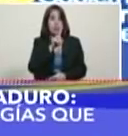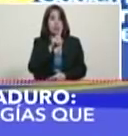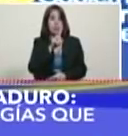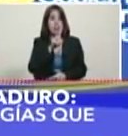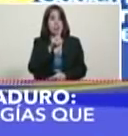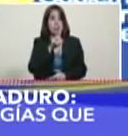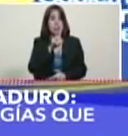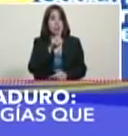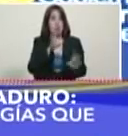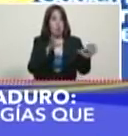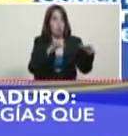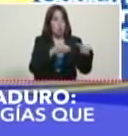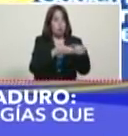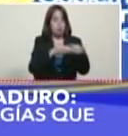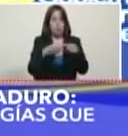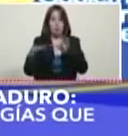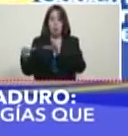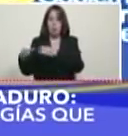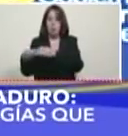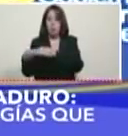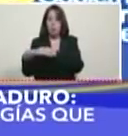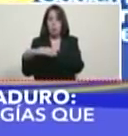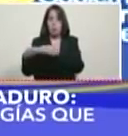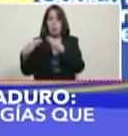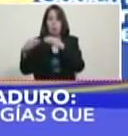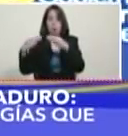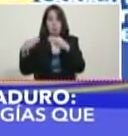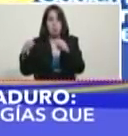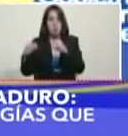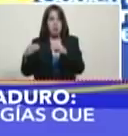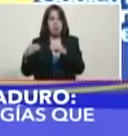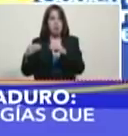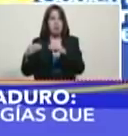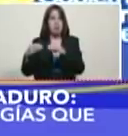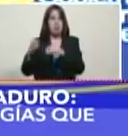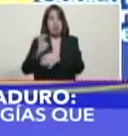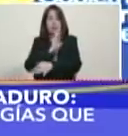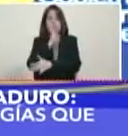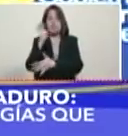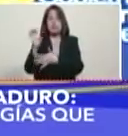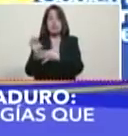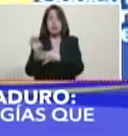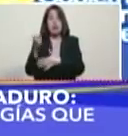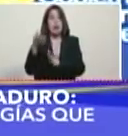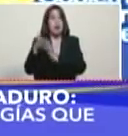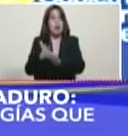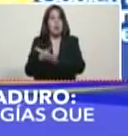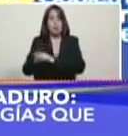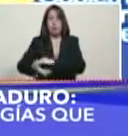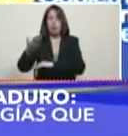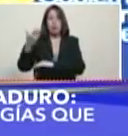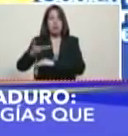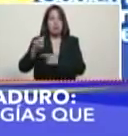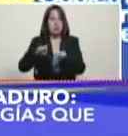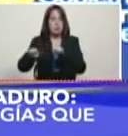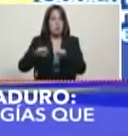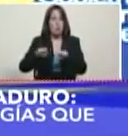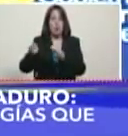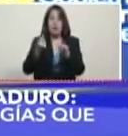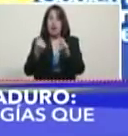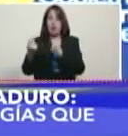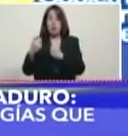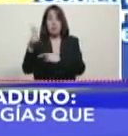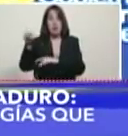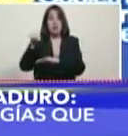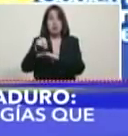y el sector público, que tenemos el sector estratégico fundamental que mueve la economía